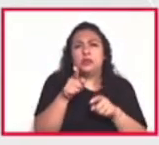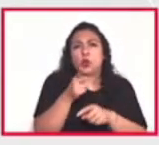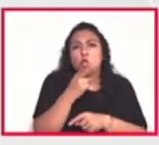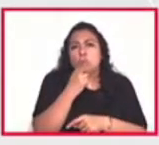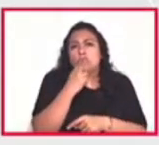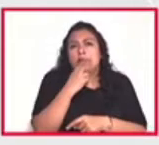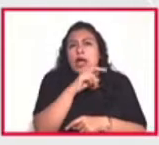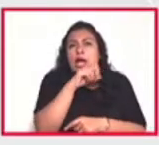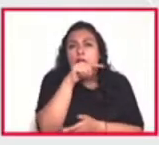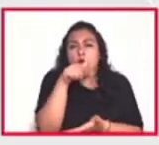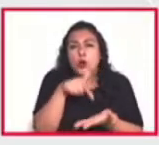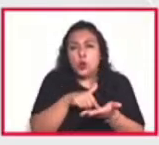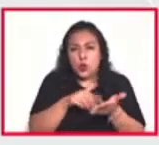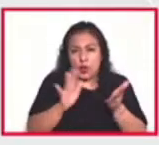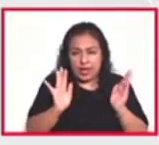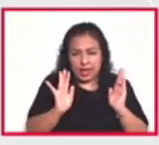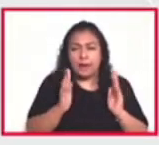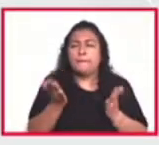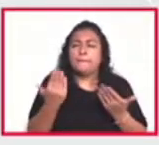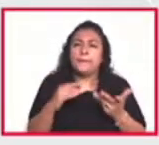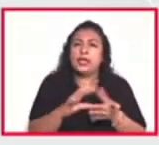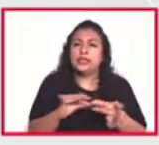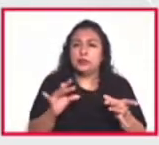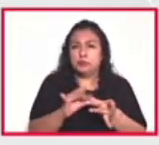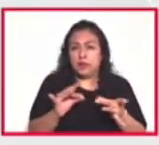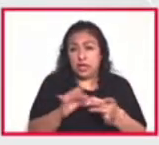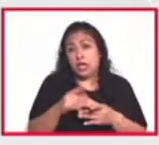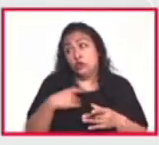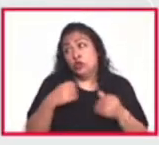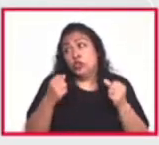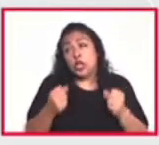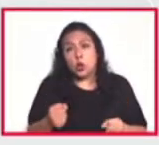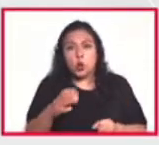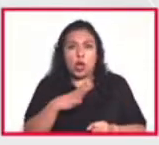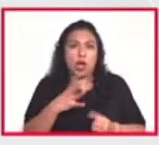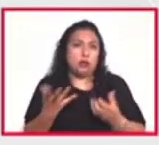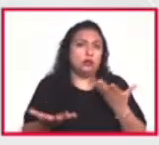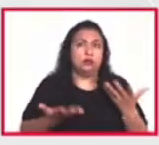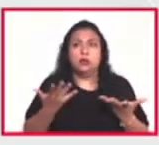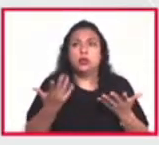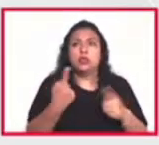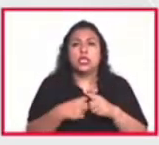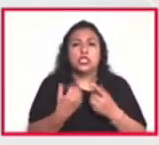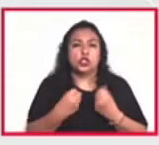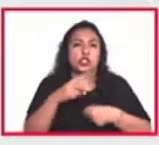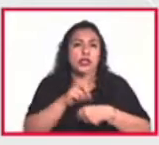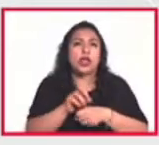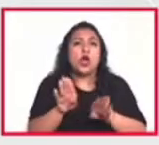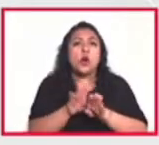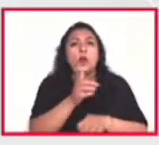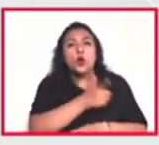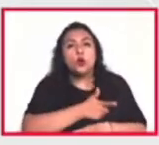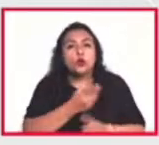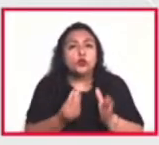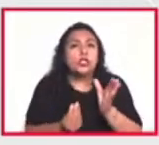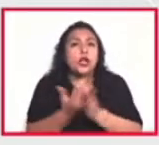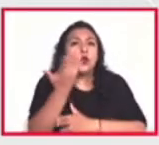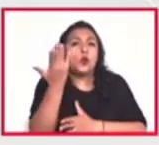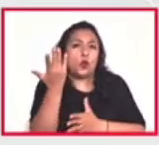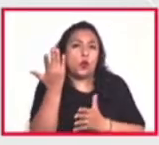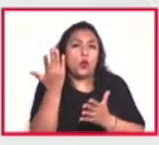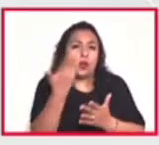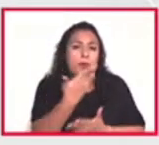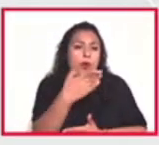al lugar, mi querida Valentina, platícanos, seguramente hay reacciones por parte de la sociedad. ¿Cómo se ha recibido esta nueva faceta del